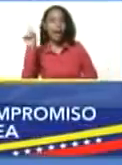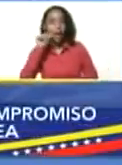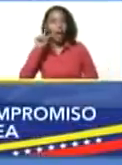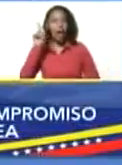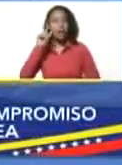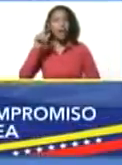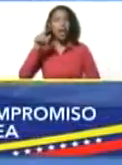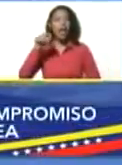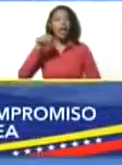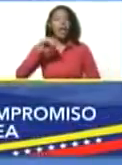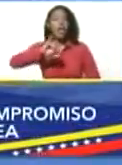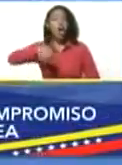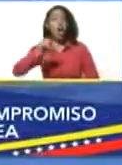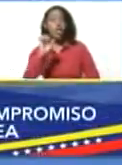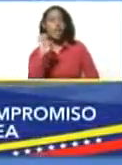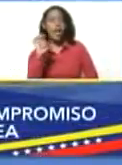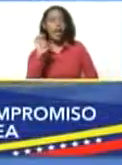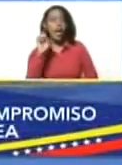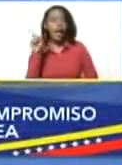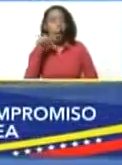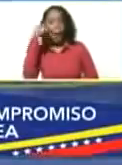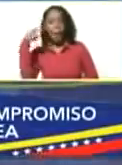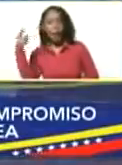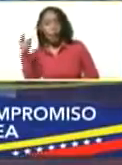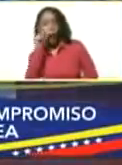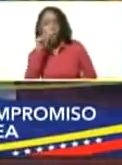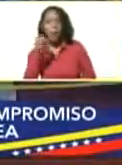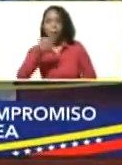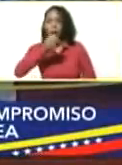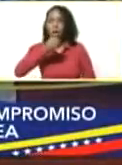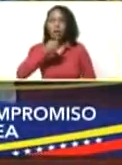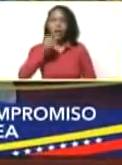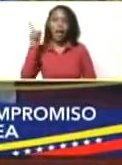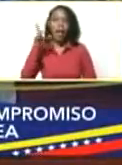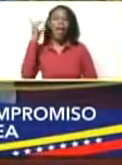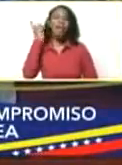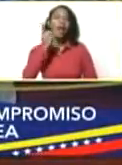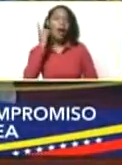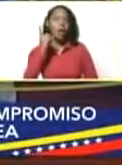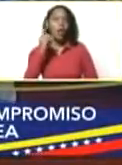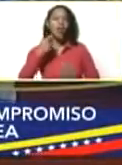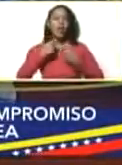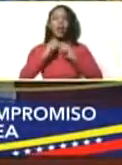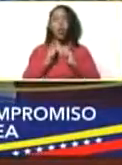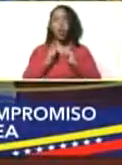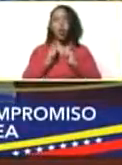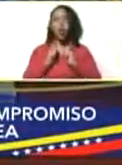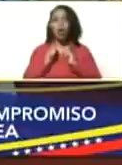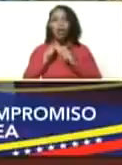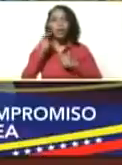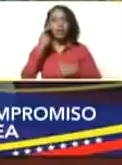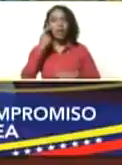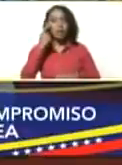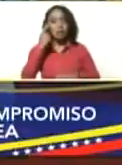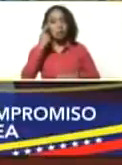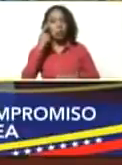defendió José Vicente Rangel, que defendió Darío Vivas, Aristóbulo, el Chino.